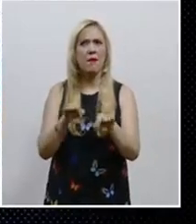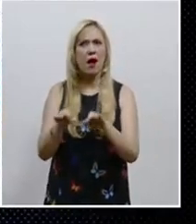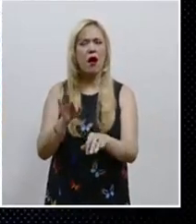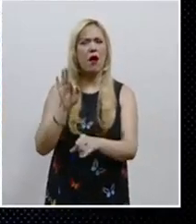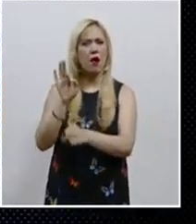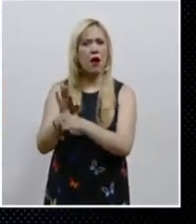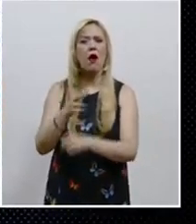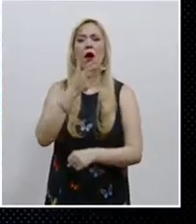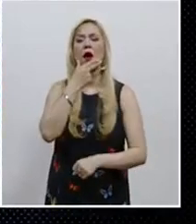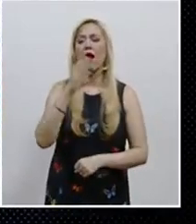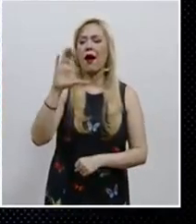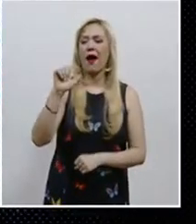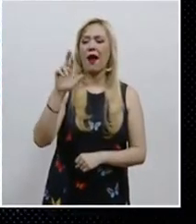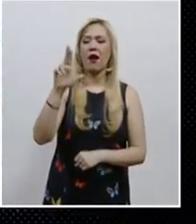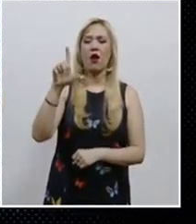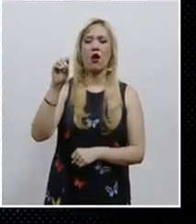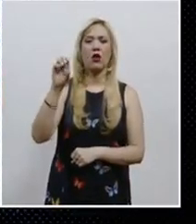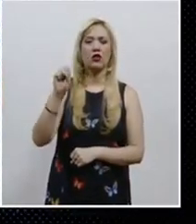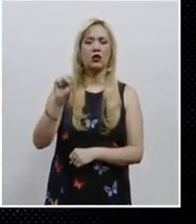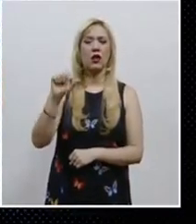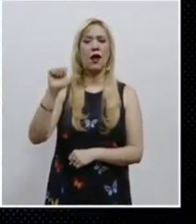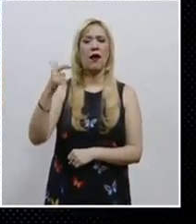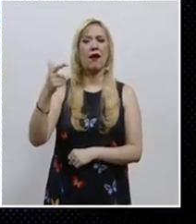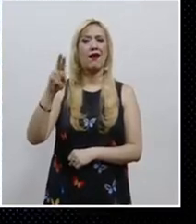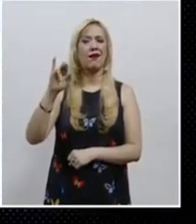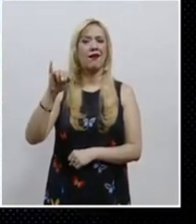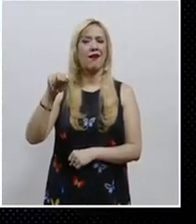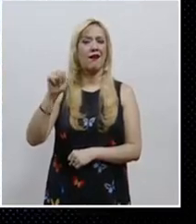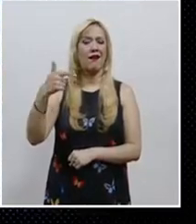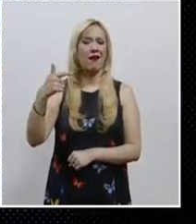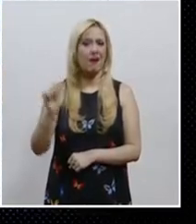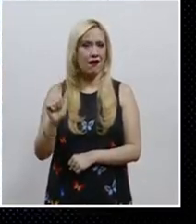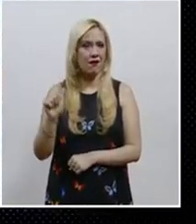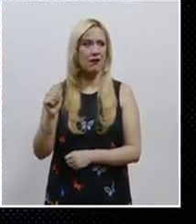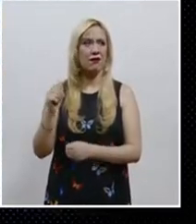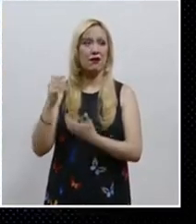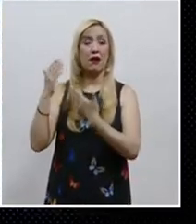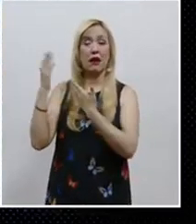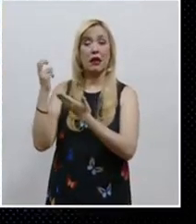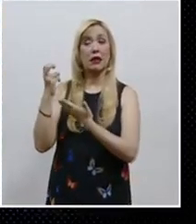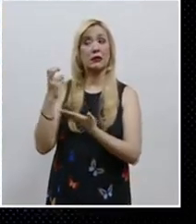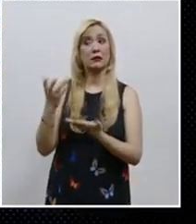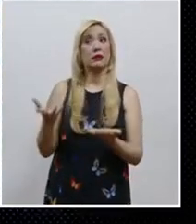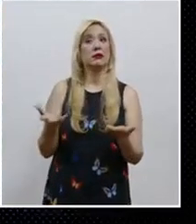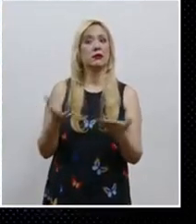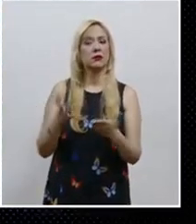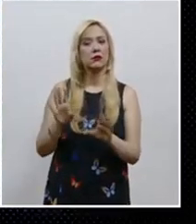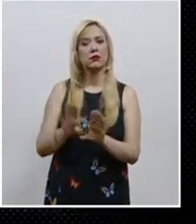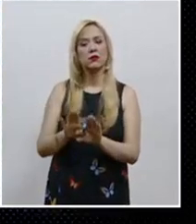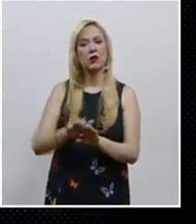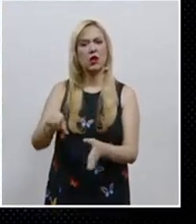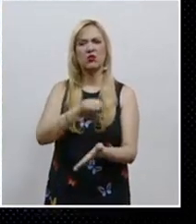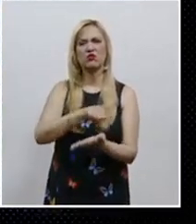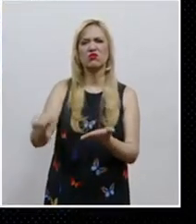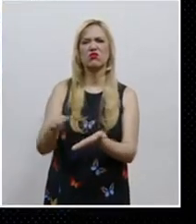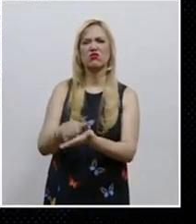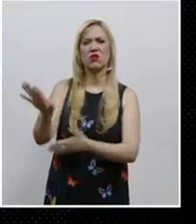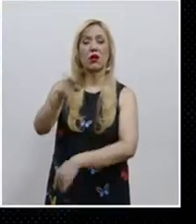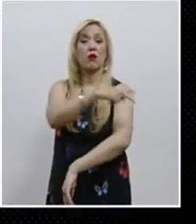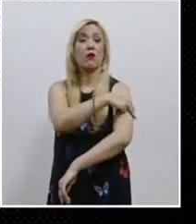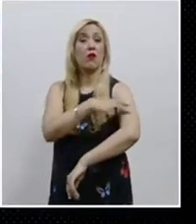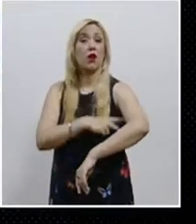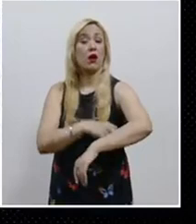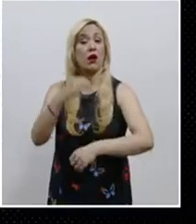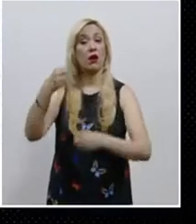de Carlos Julio Aguinaga Ayllón. Tras una resolución del Congreso Nacional, Aguinaga Ayllón fue cesado como vocal del Tribunal